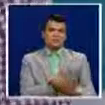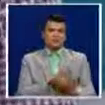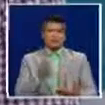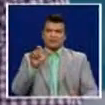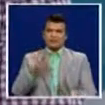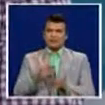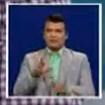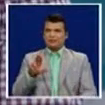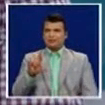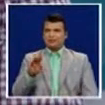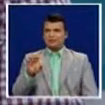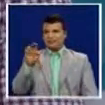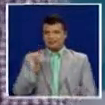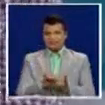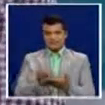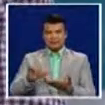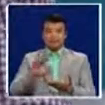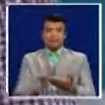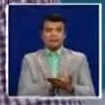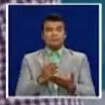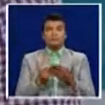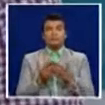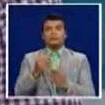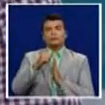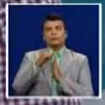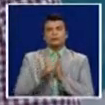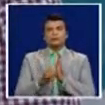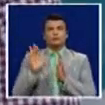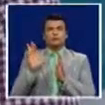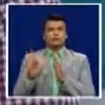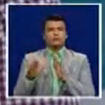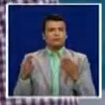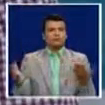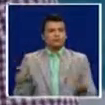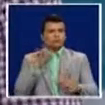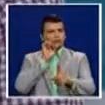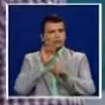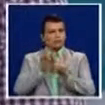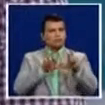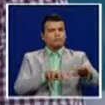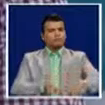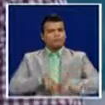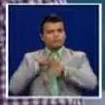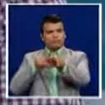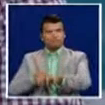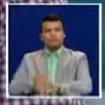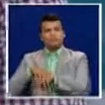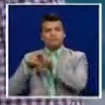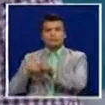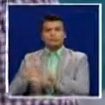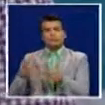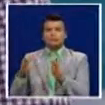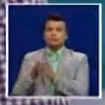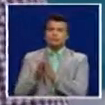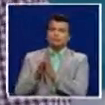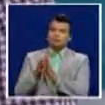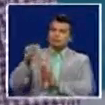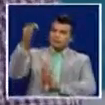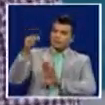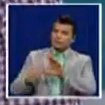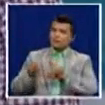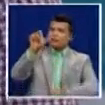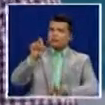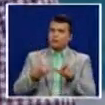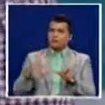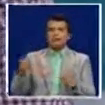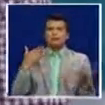tan vendido. Ya. Es un nuevo programa dedicado a la agricultura, en donde vamos a contar las historias de esos maestros del